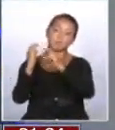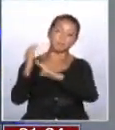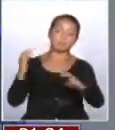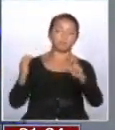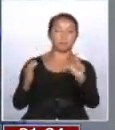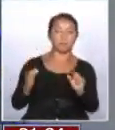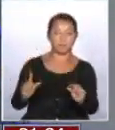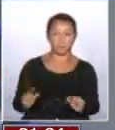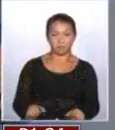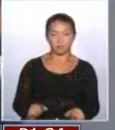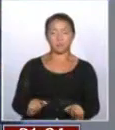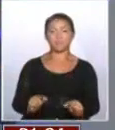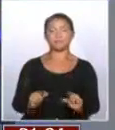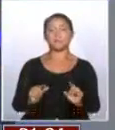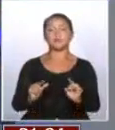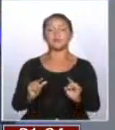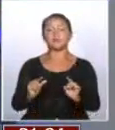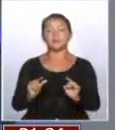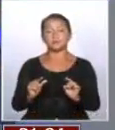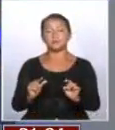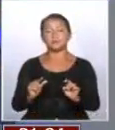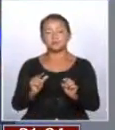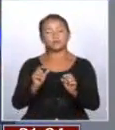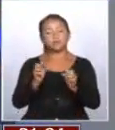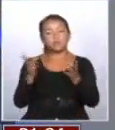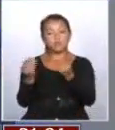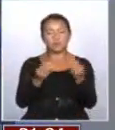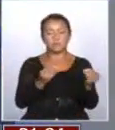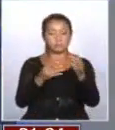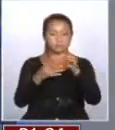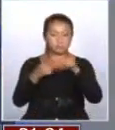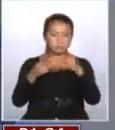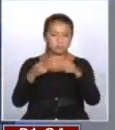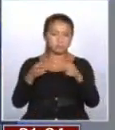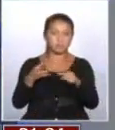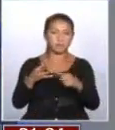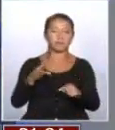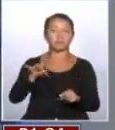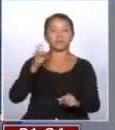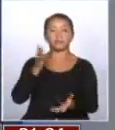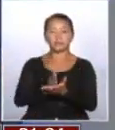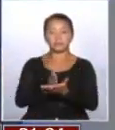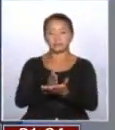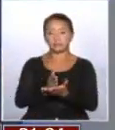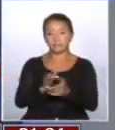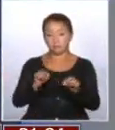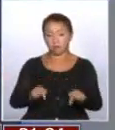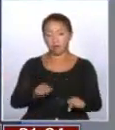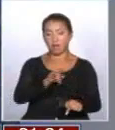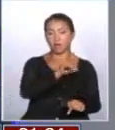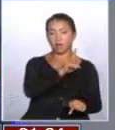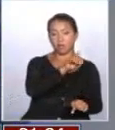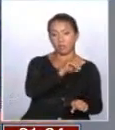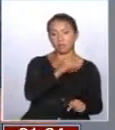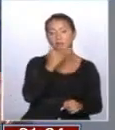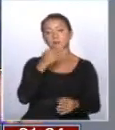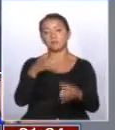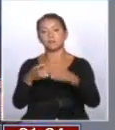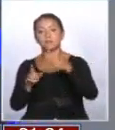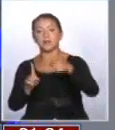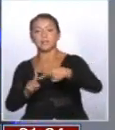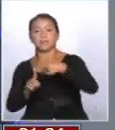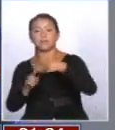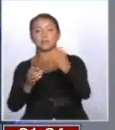situaciones aisladas en las que nosotros queremos tomar una decisión. Aquí los jefes de las bancadas, desde la UDI hasta el Partido Comunista, pasando por la